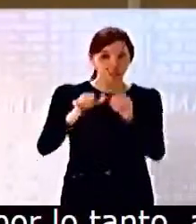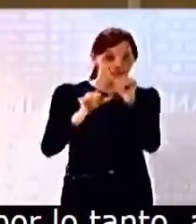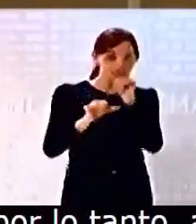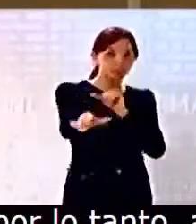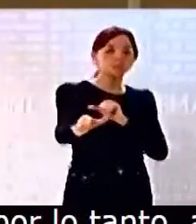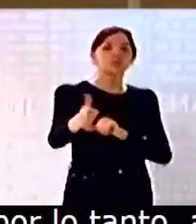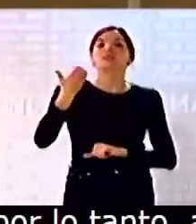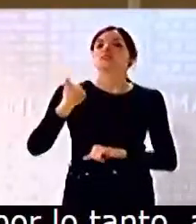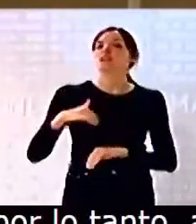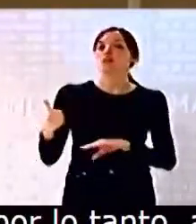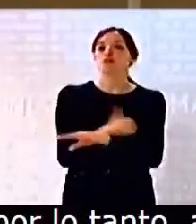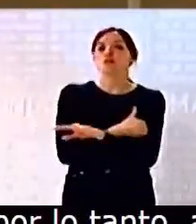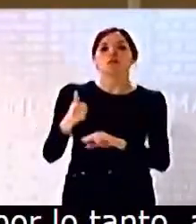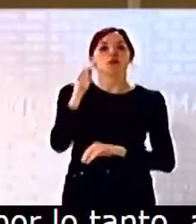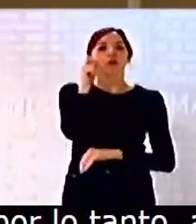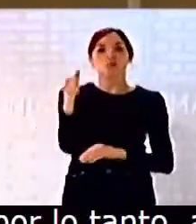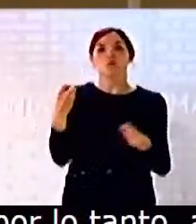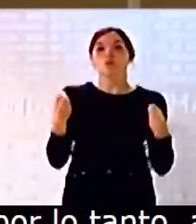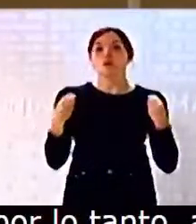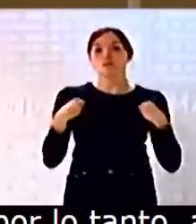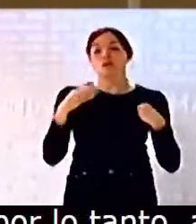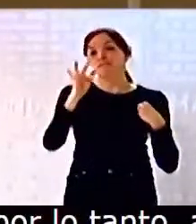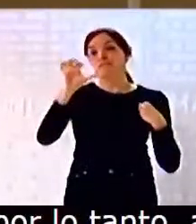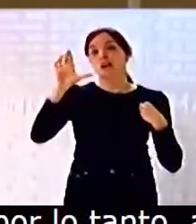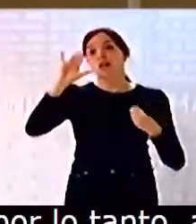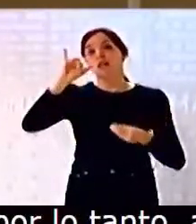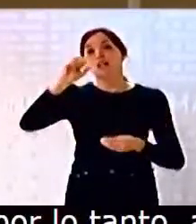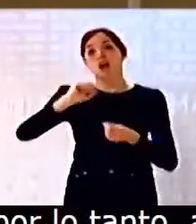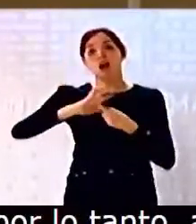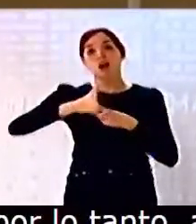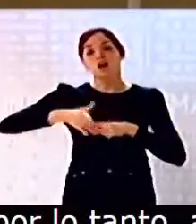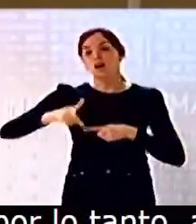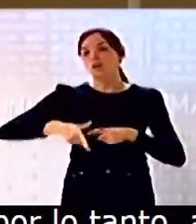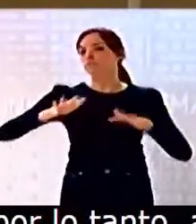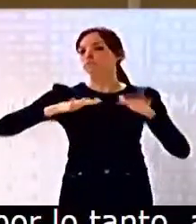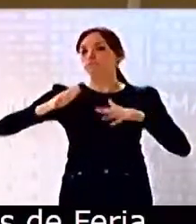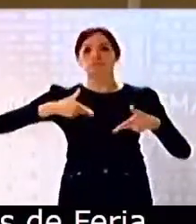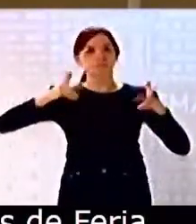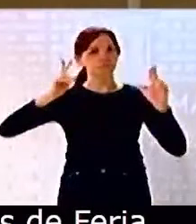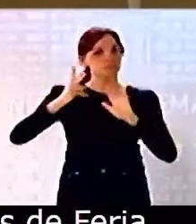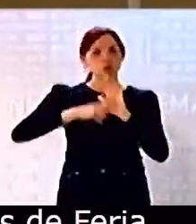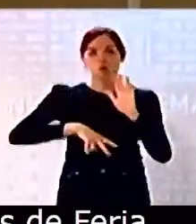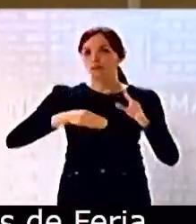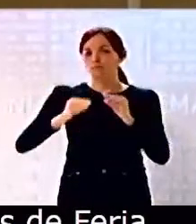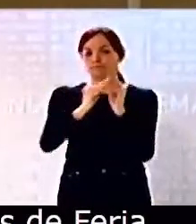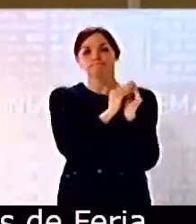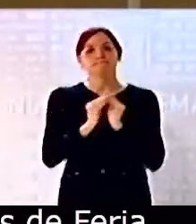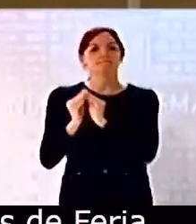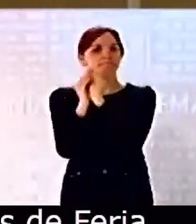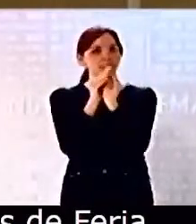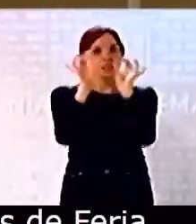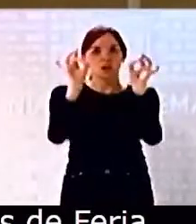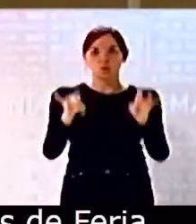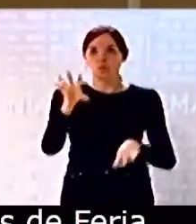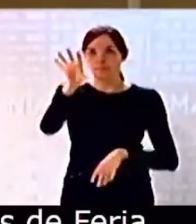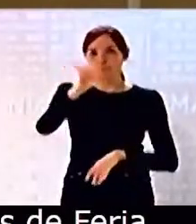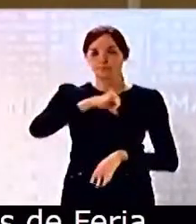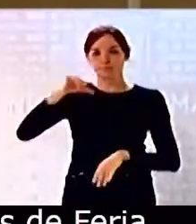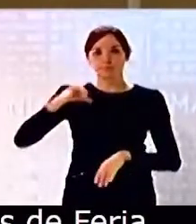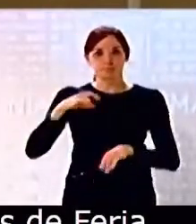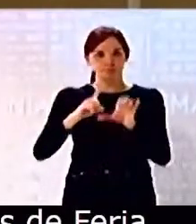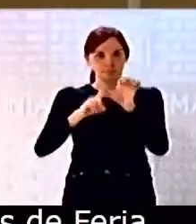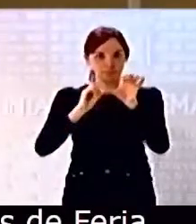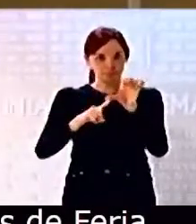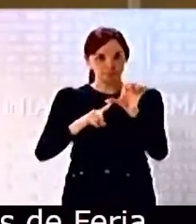los ciudadanos de Feria tendrán la misma movilidad y las mismas restricciones que el resto de la comunidad autónoma de